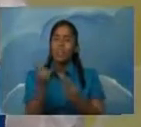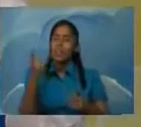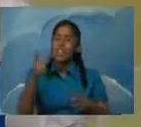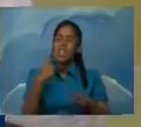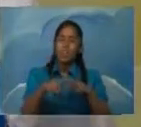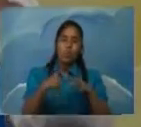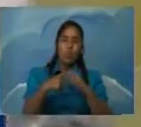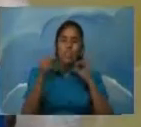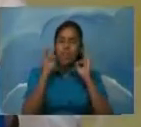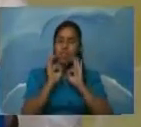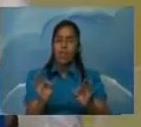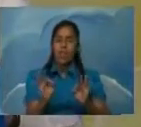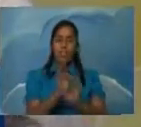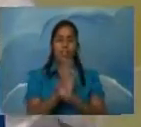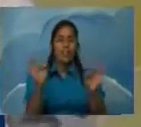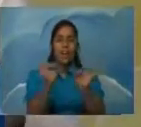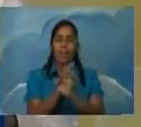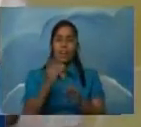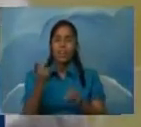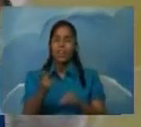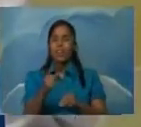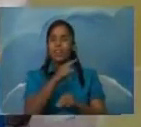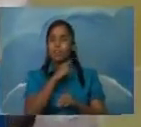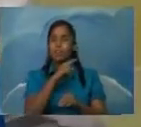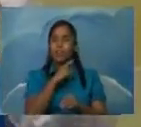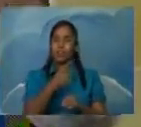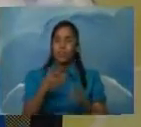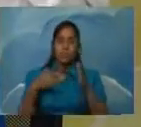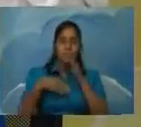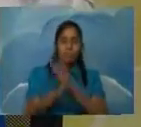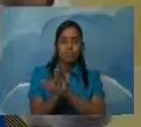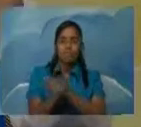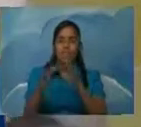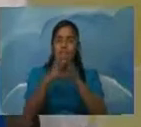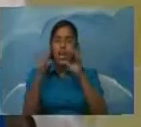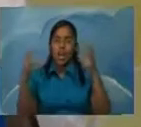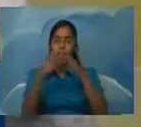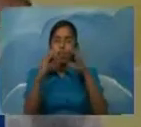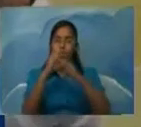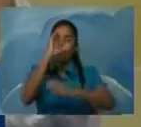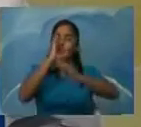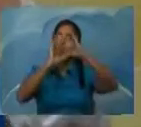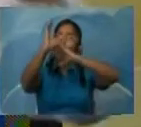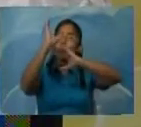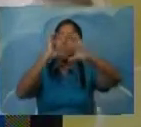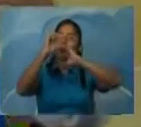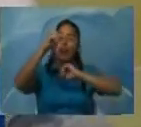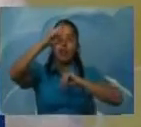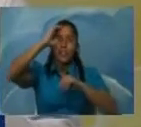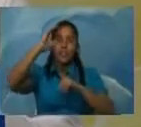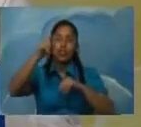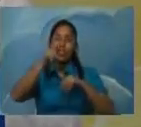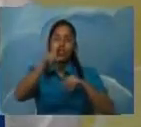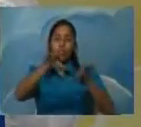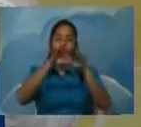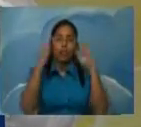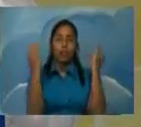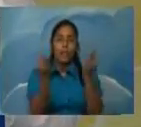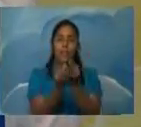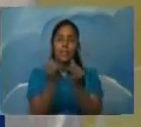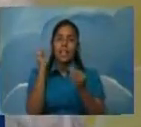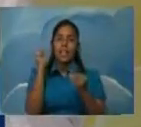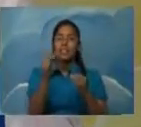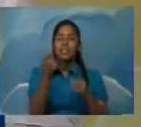vicio, que no haya nada que perturbe y que estorbe en la comunión entre Dios y tu familia. Si